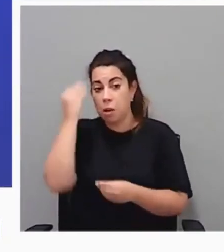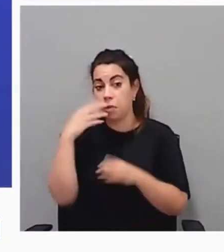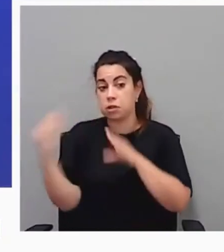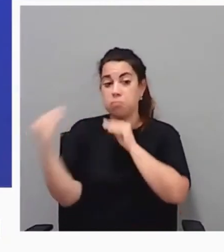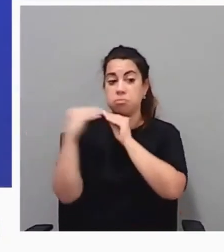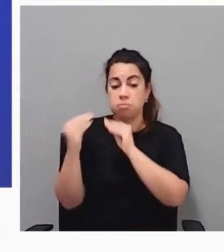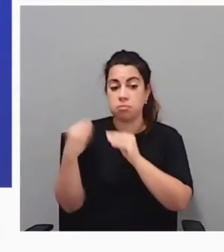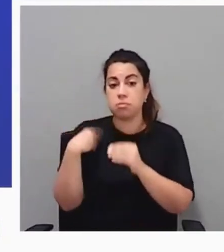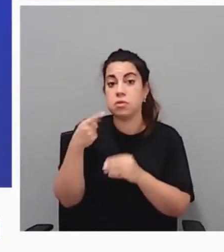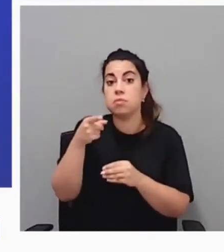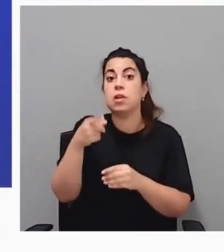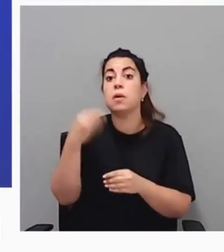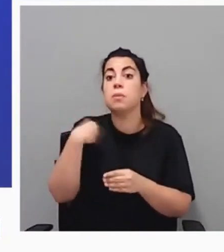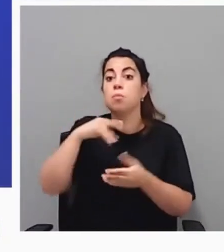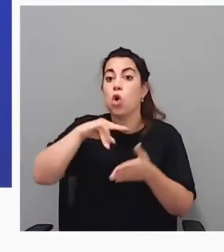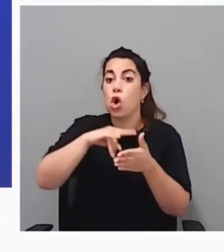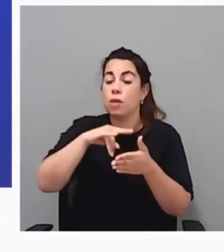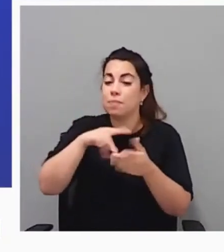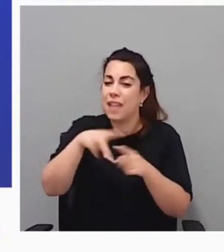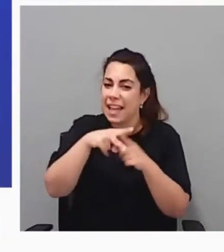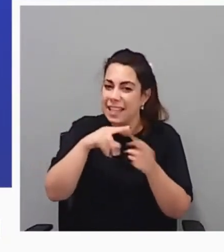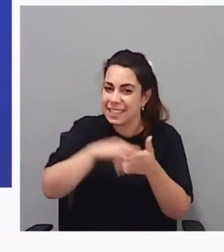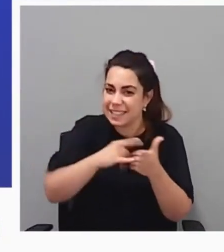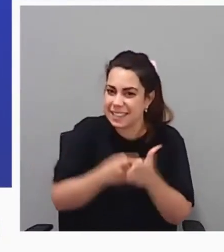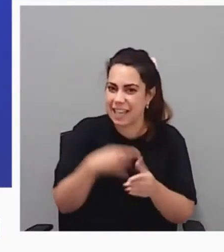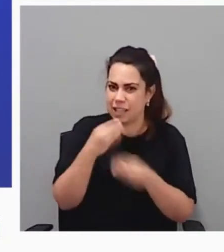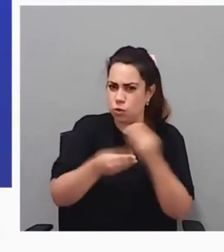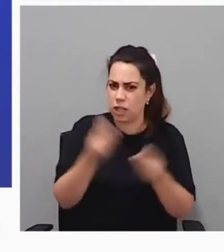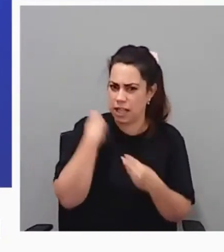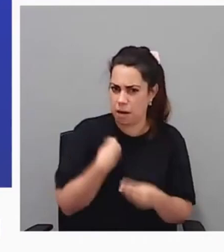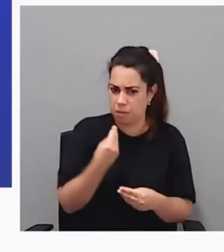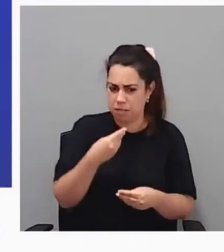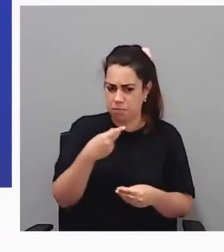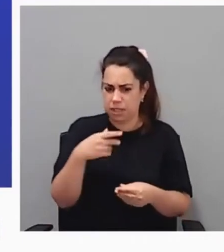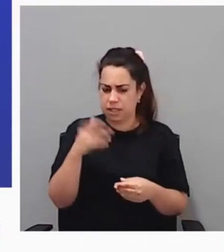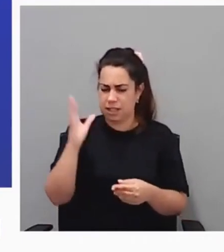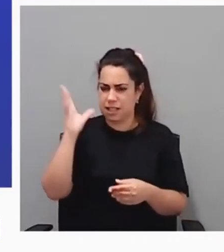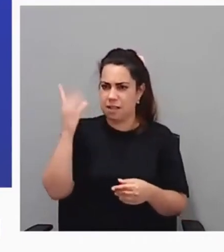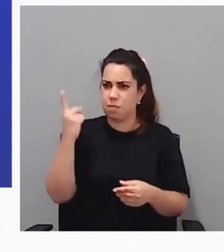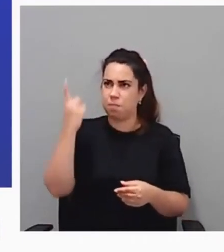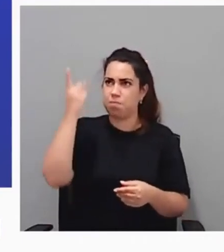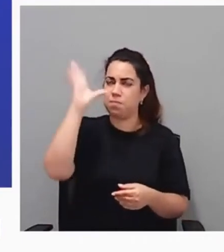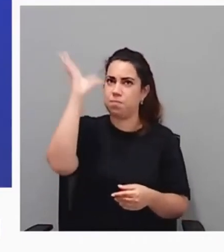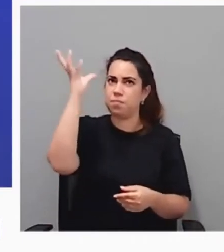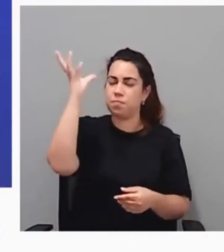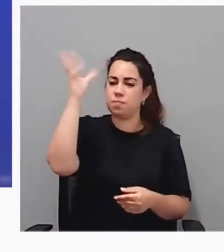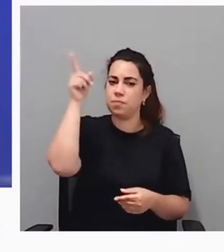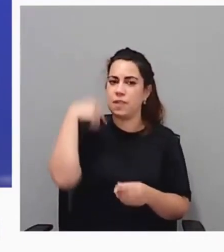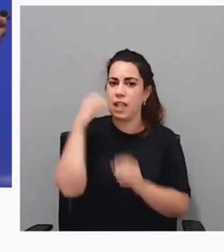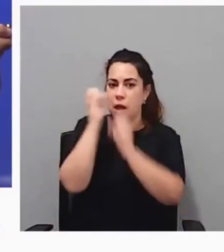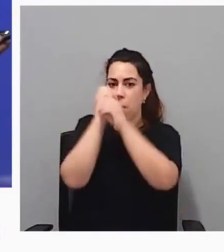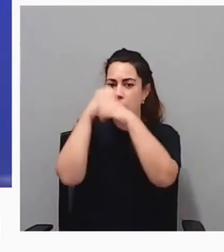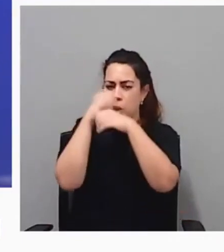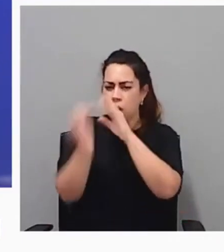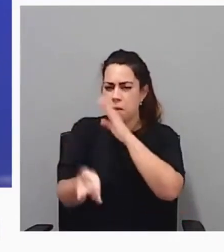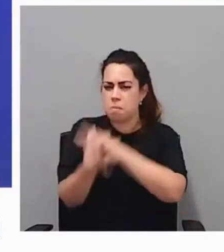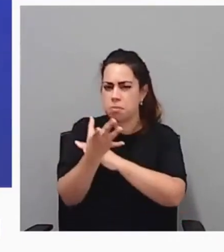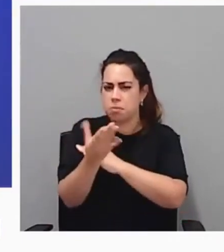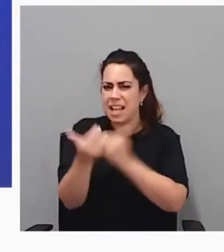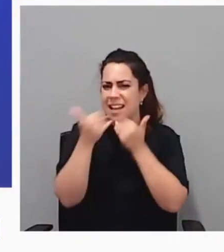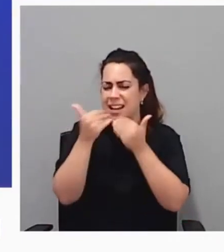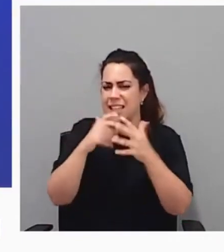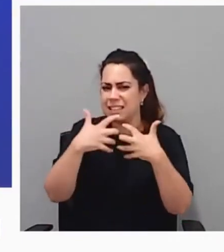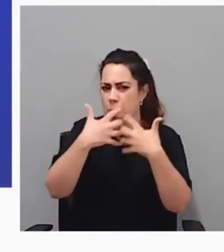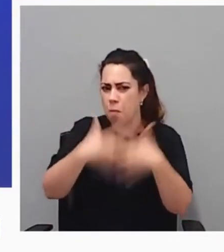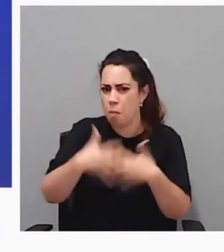por la biología. Entender por qué el universo había creado la biología a través de máquinas